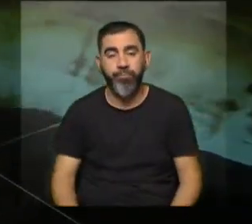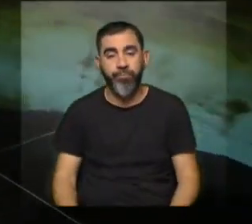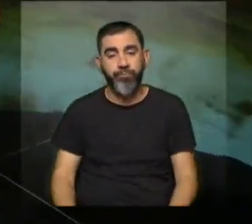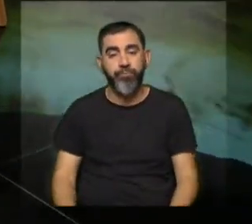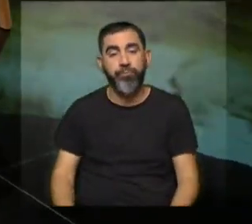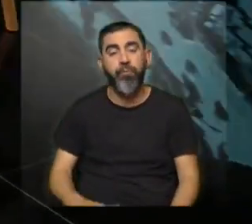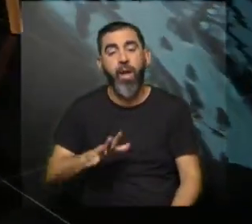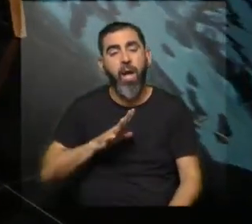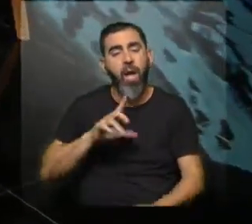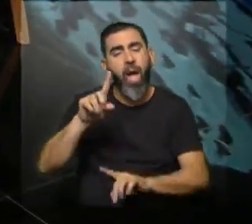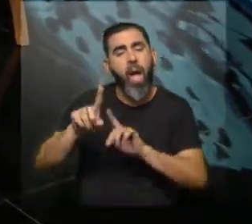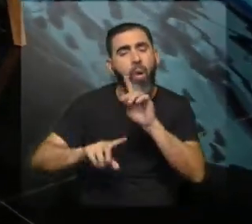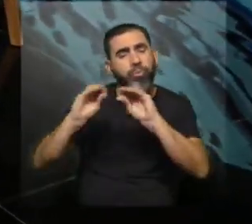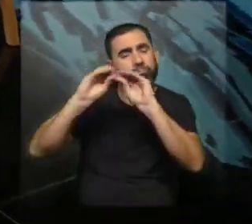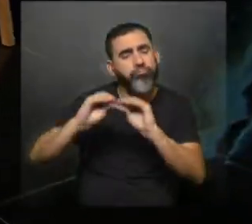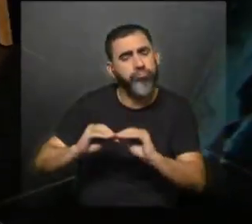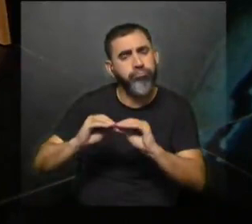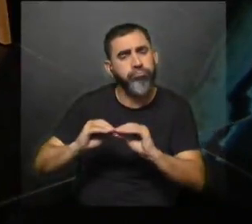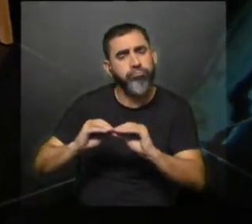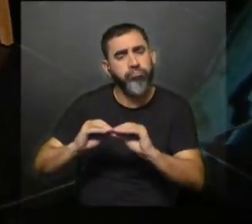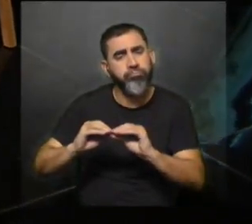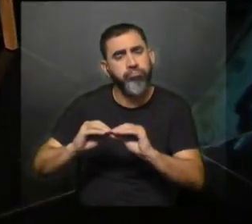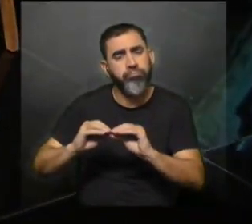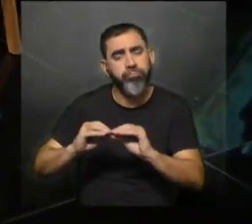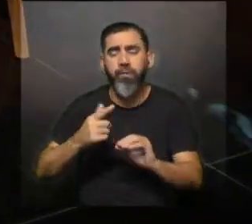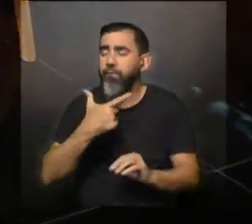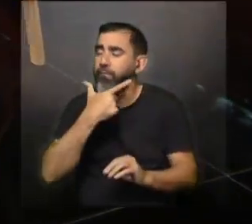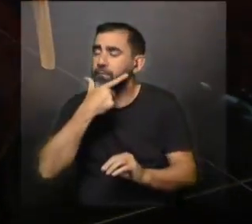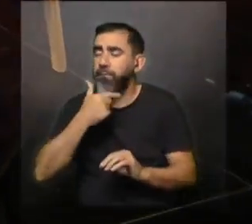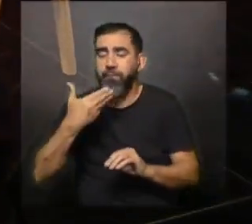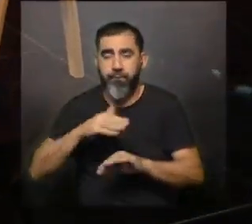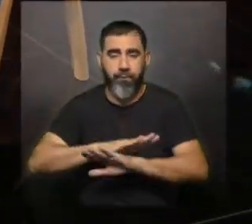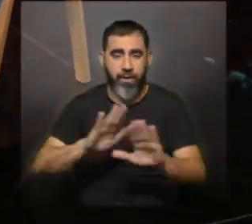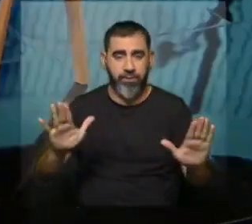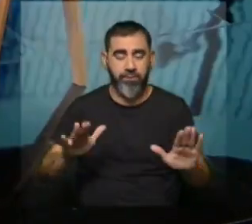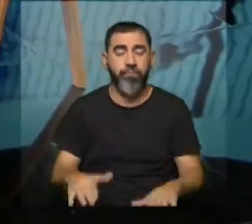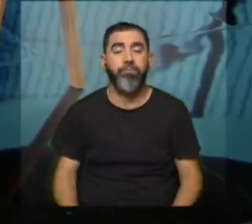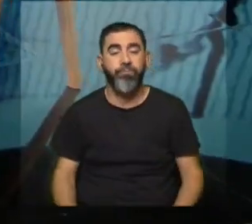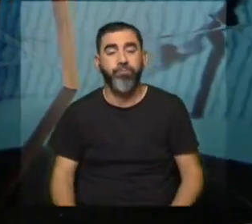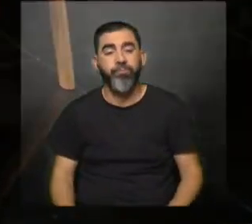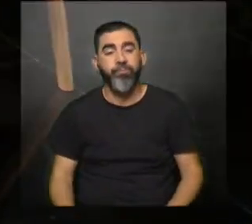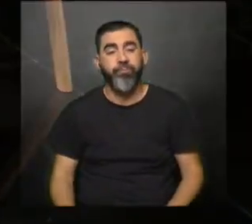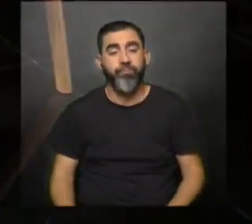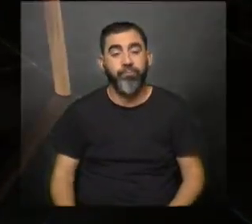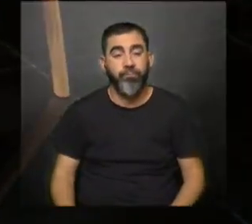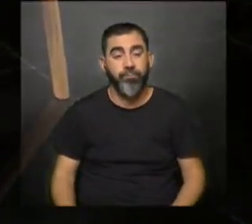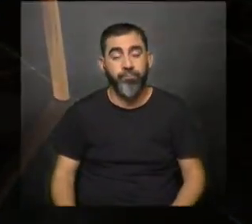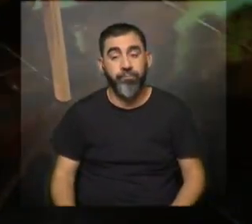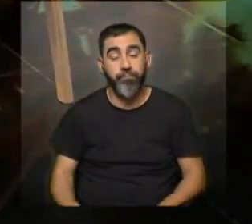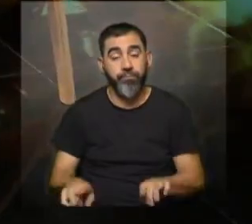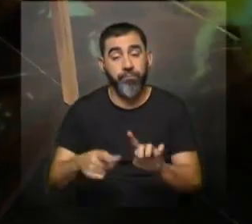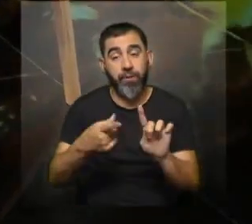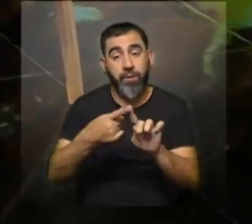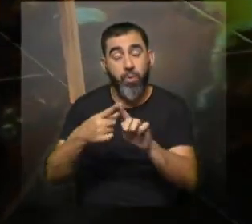Hay algunos cálculos, algunas cuentas que son bastante fáciles de entender y que hablan, bueno, para mantener el parámetro del Acuerdo